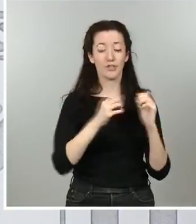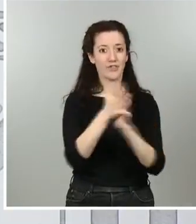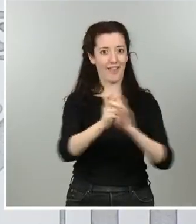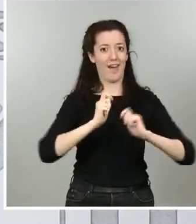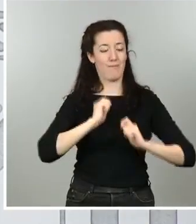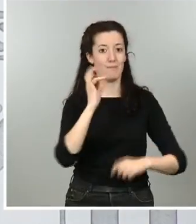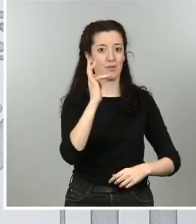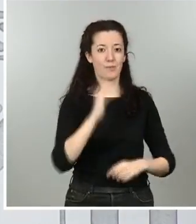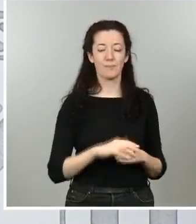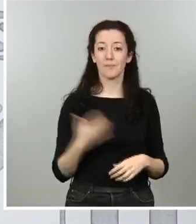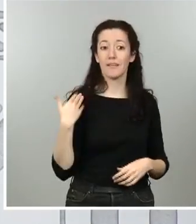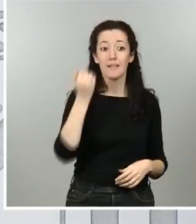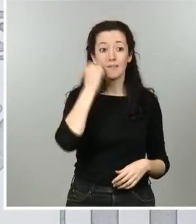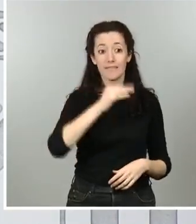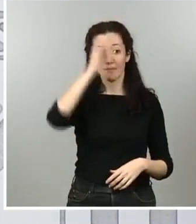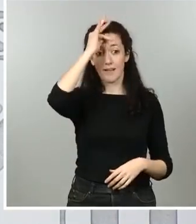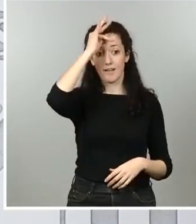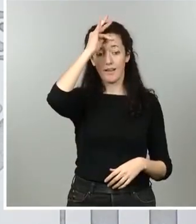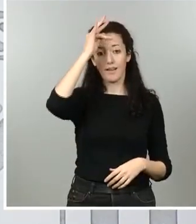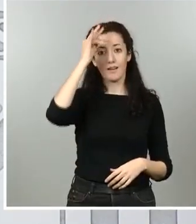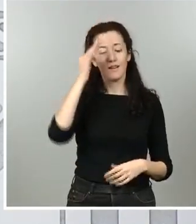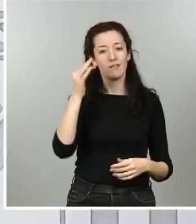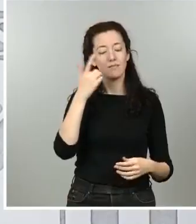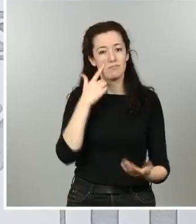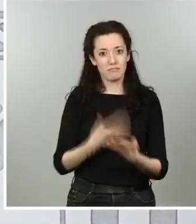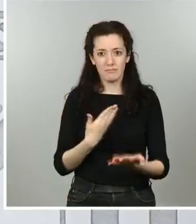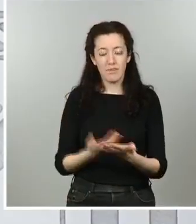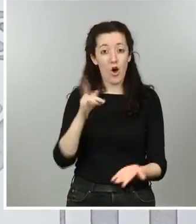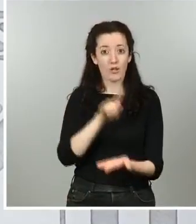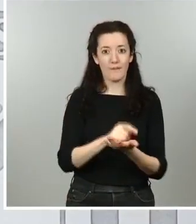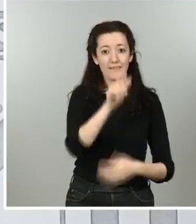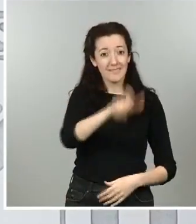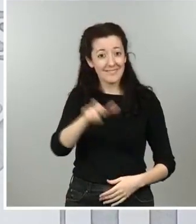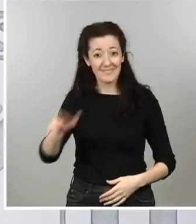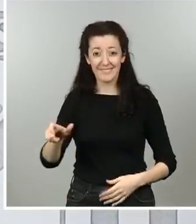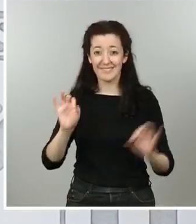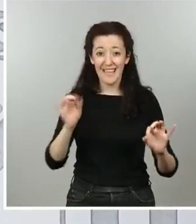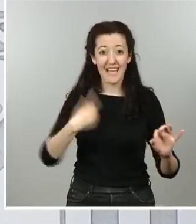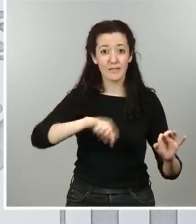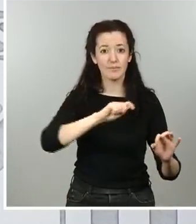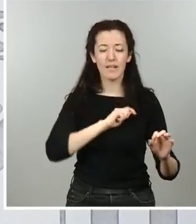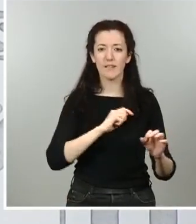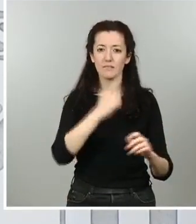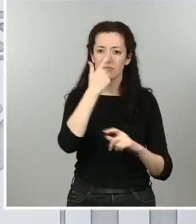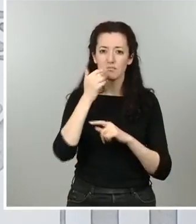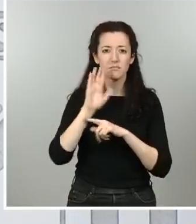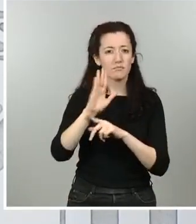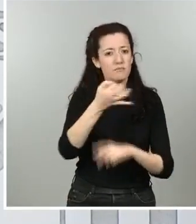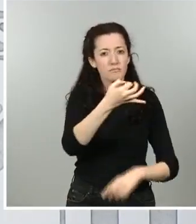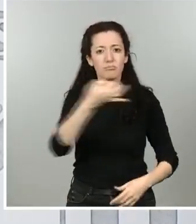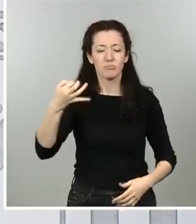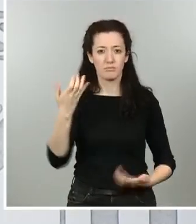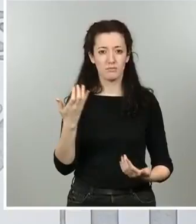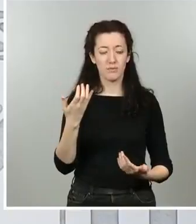hemos comprobado una vez más el carácter cívico de todos los españoles que han cumplido en su inmensa mayoría con